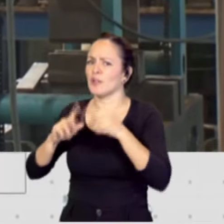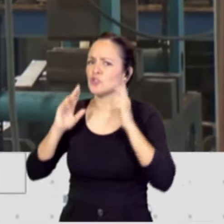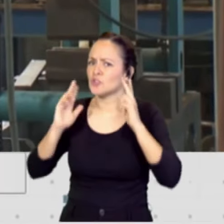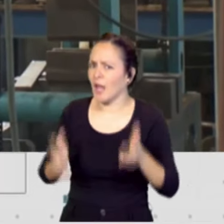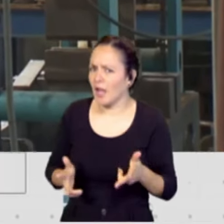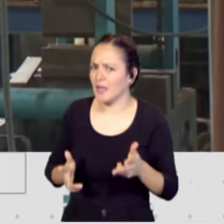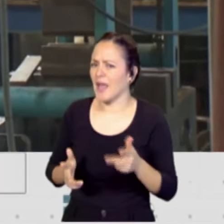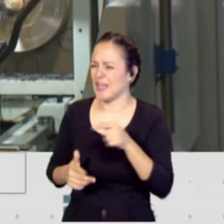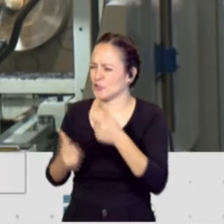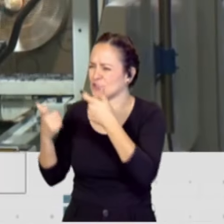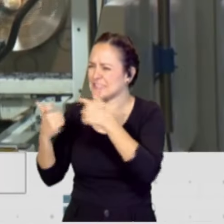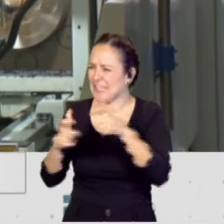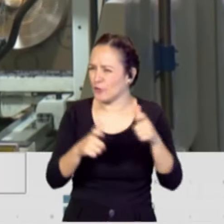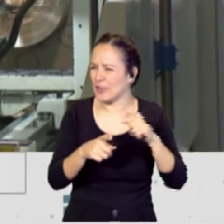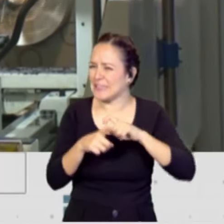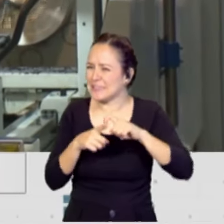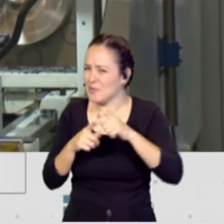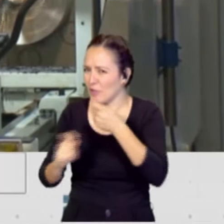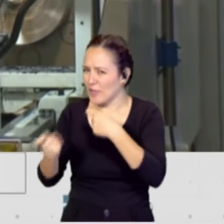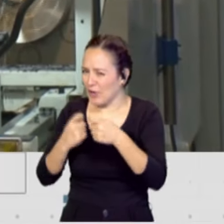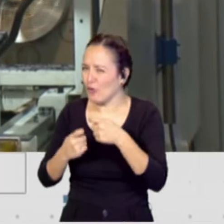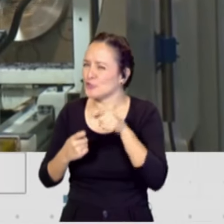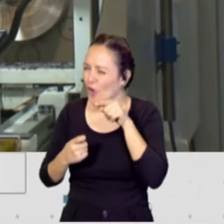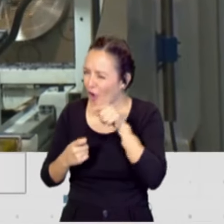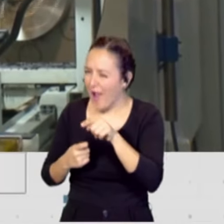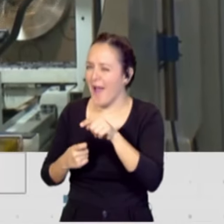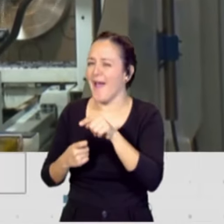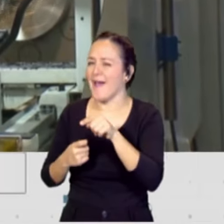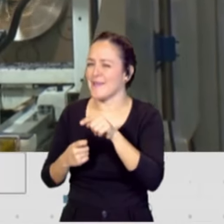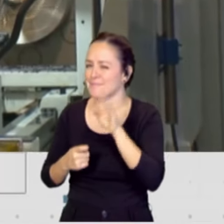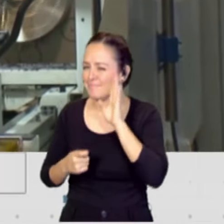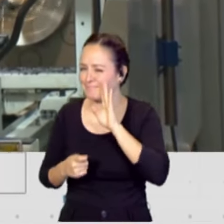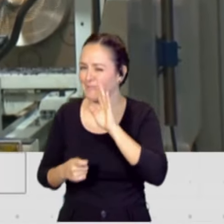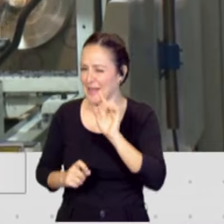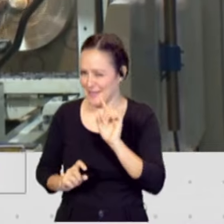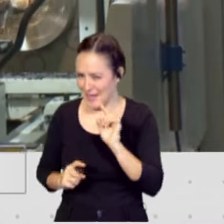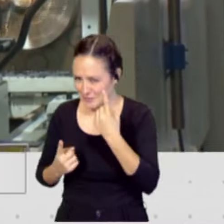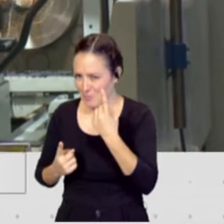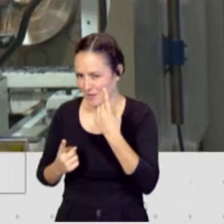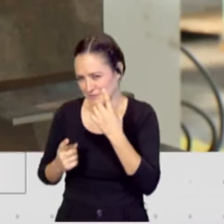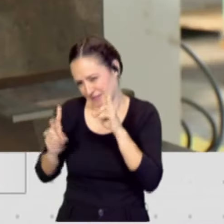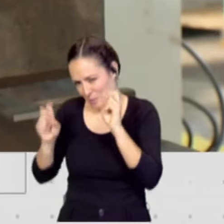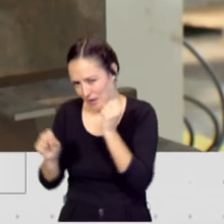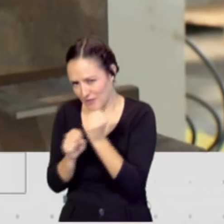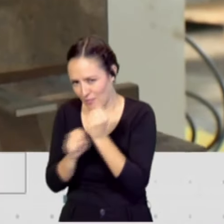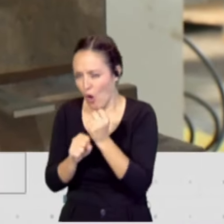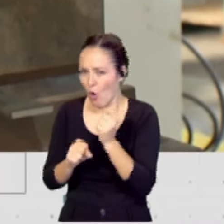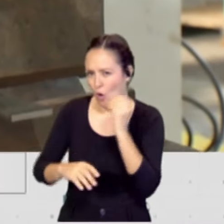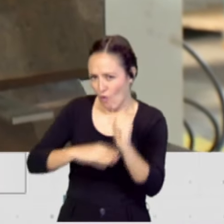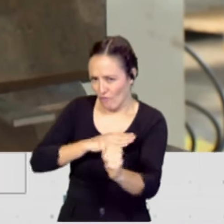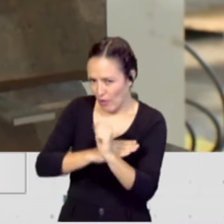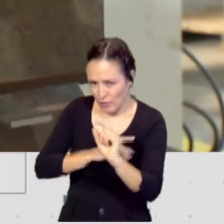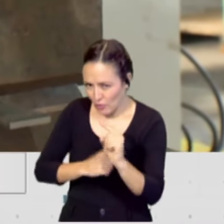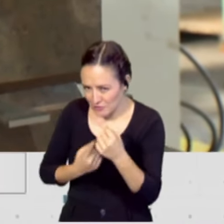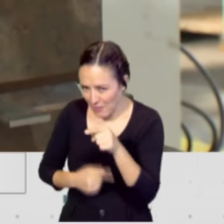sectores los tipos de negocio en los que se detectan habitualmente más irregularidades laborales más fraudes a la seguridad